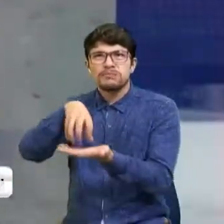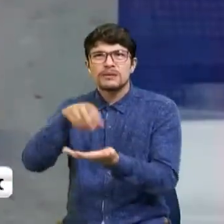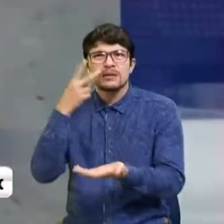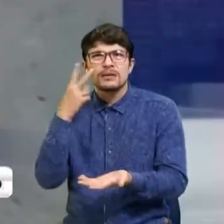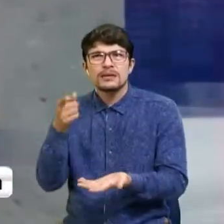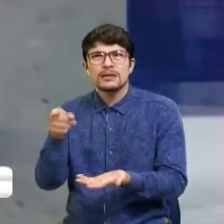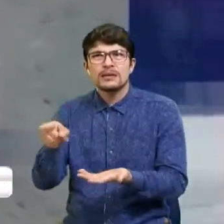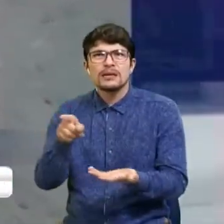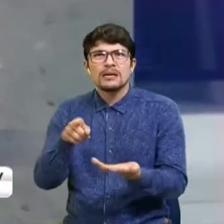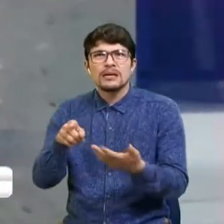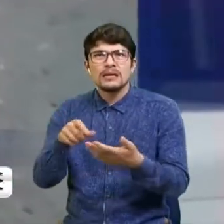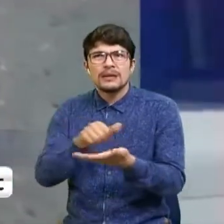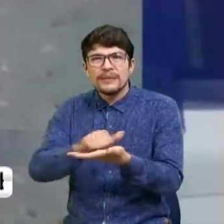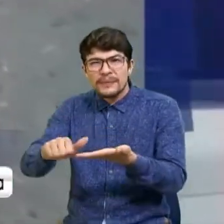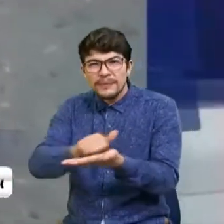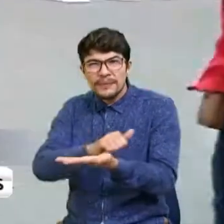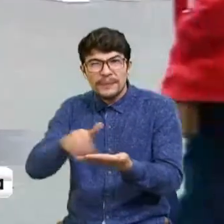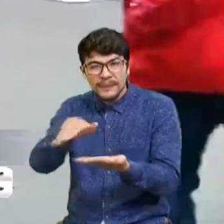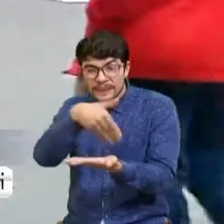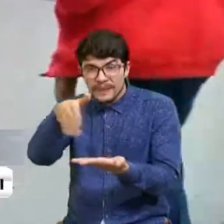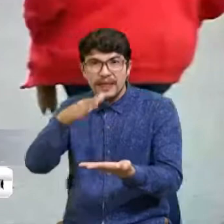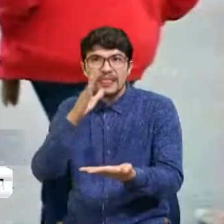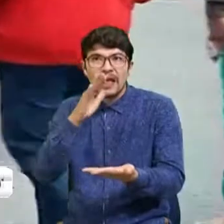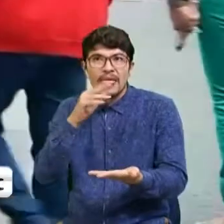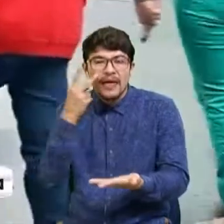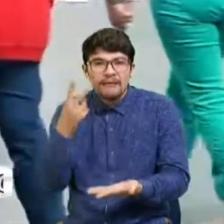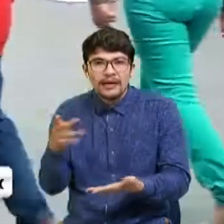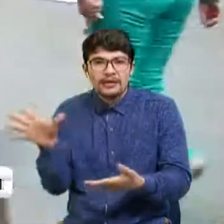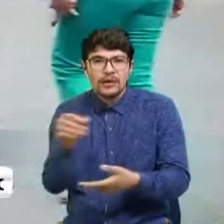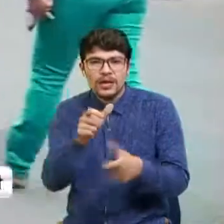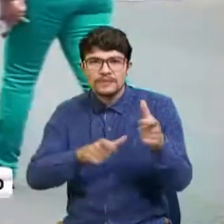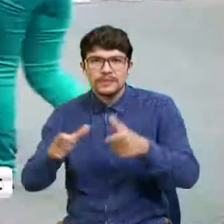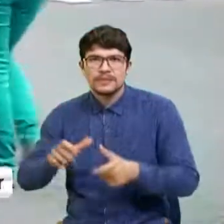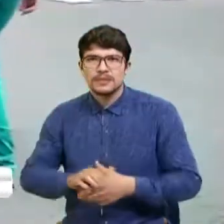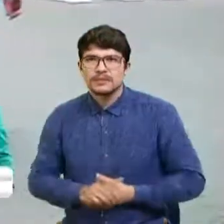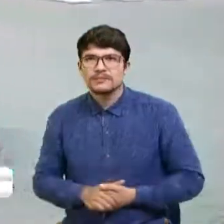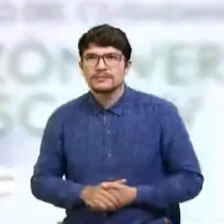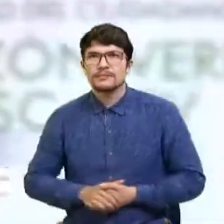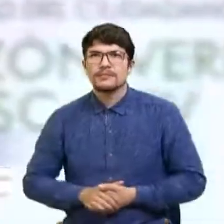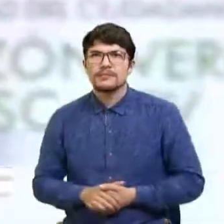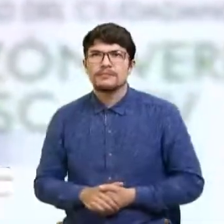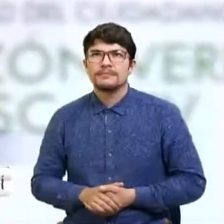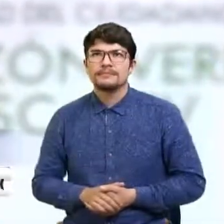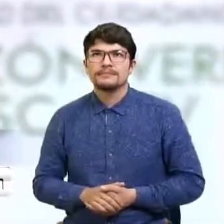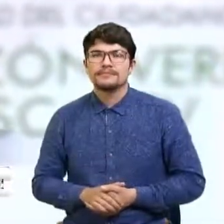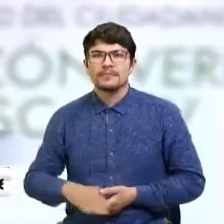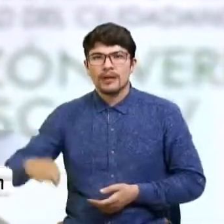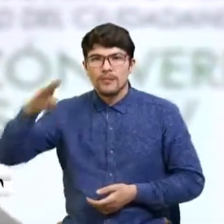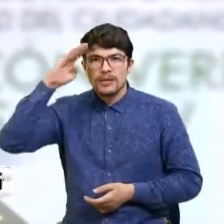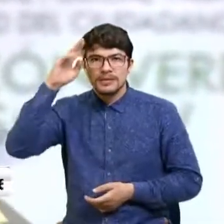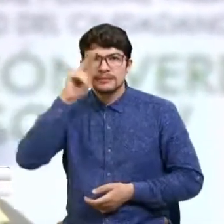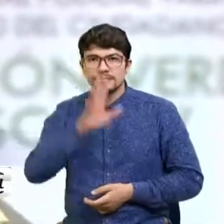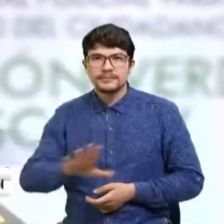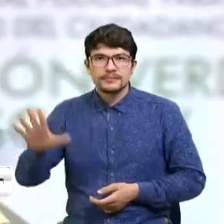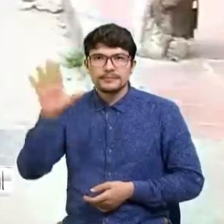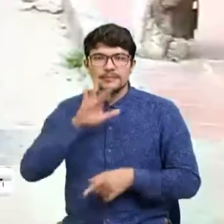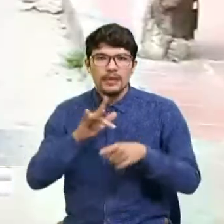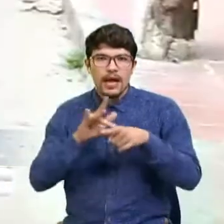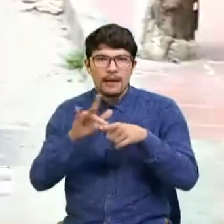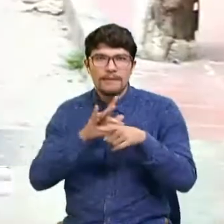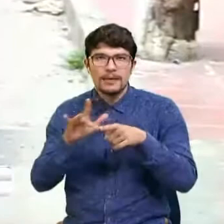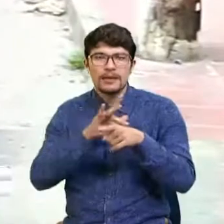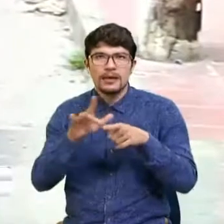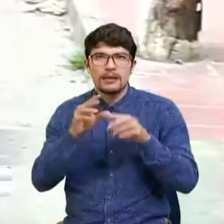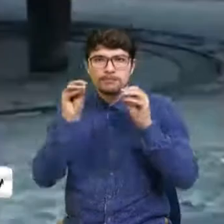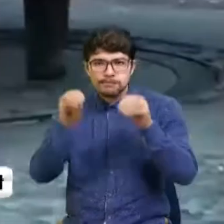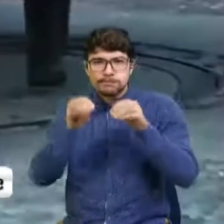ubicada en el piso está bastante borrosa y no era visible para los conductores la policía nacional implementará medidas